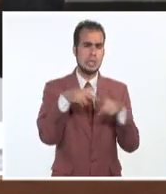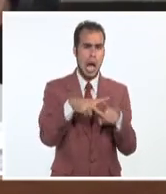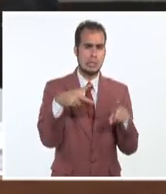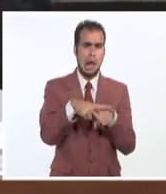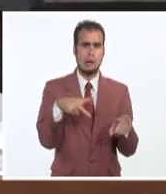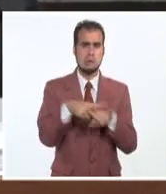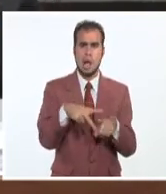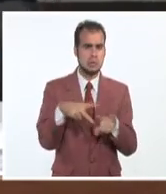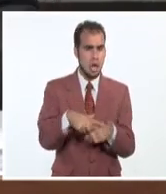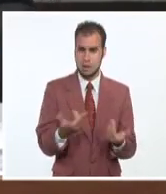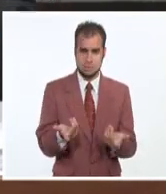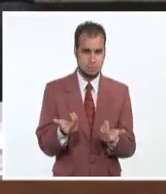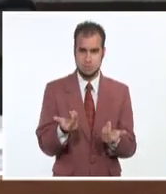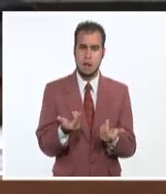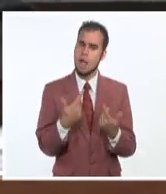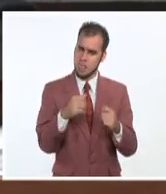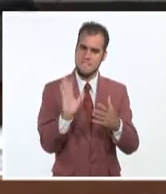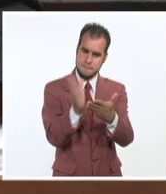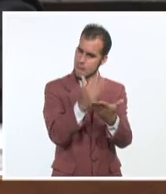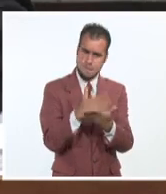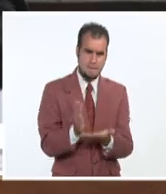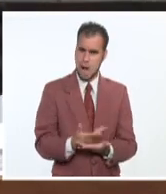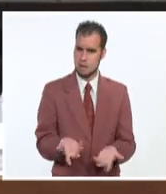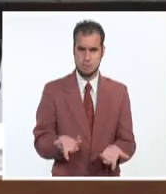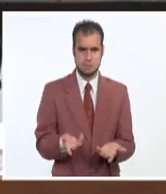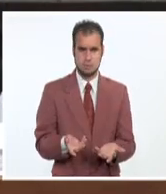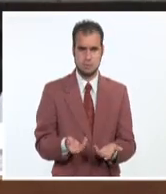qué trabas todavía no hemos quitado,